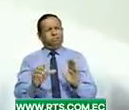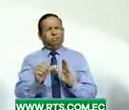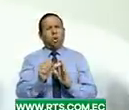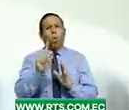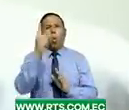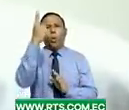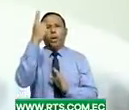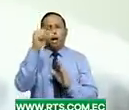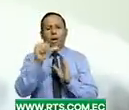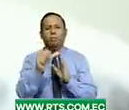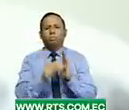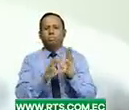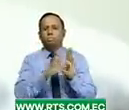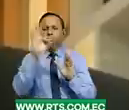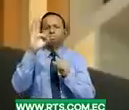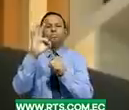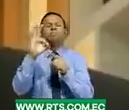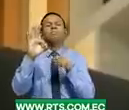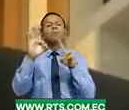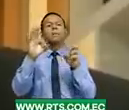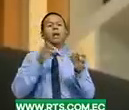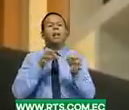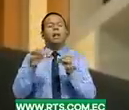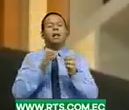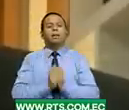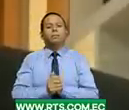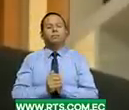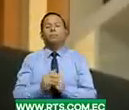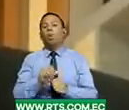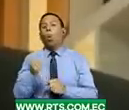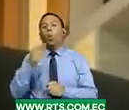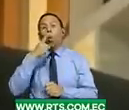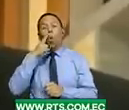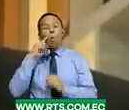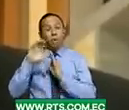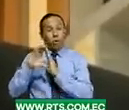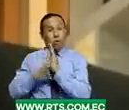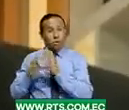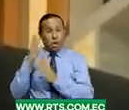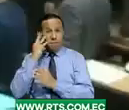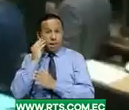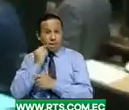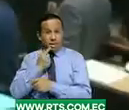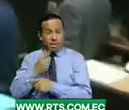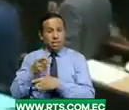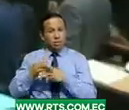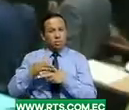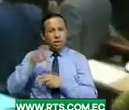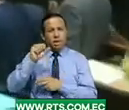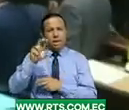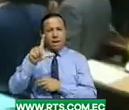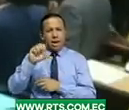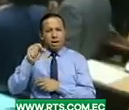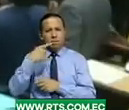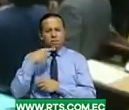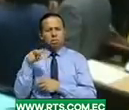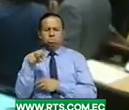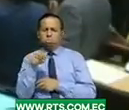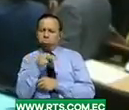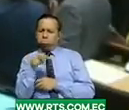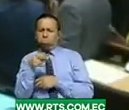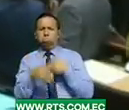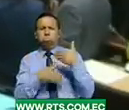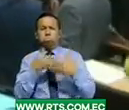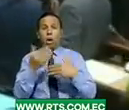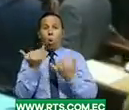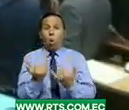aceptada por la Corte Constitucional. Por otro lado, el constitucionalista Carlos de Tomaso señala que después de estar atento en la jornada de la